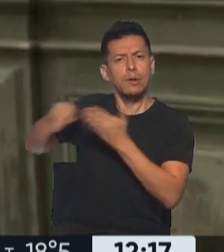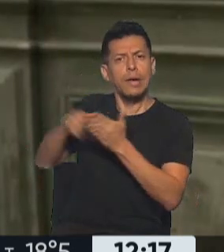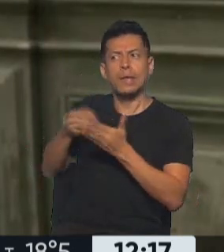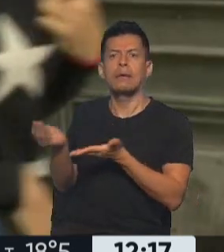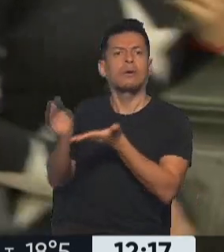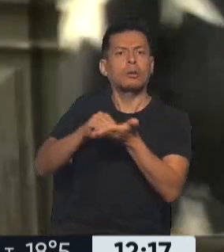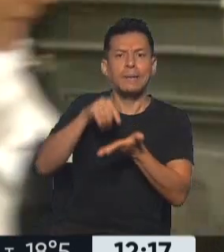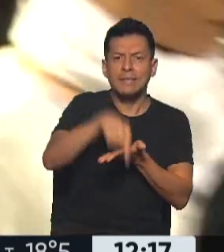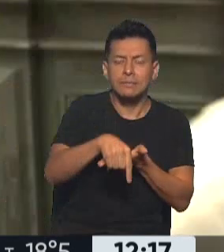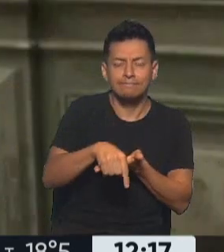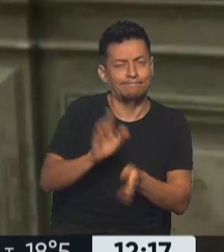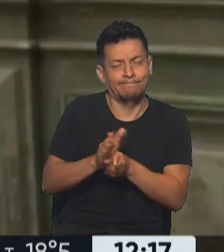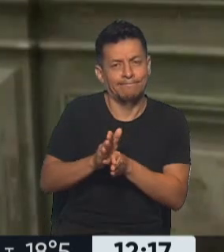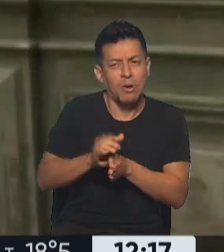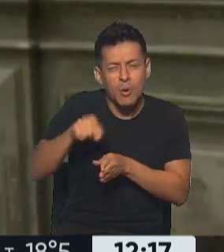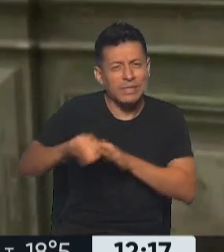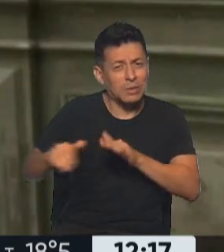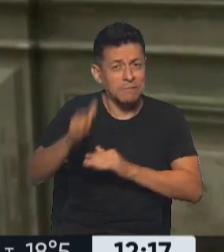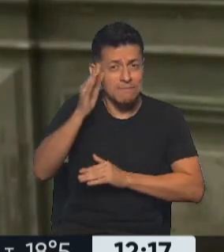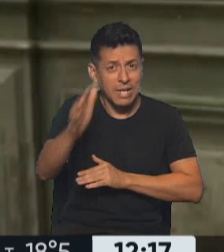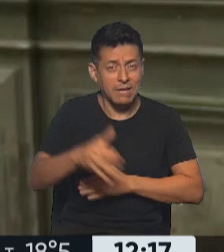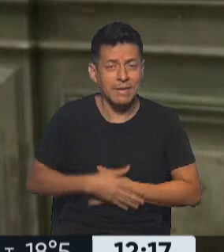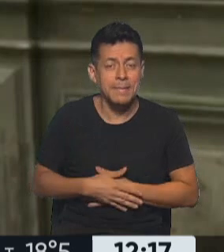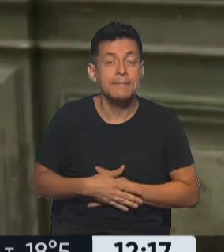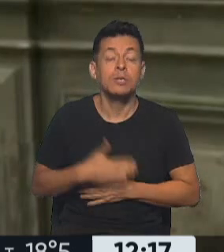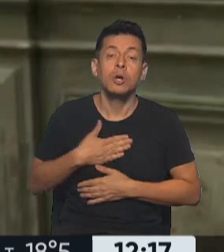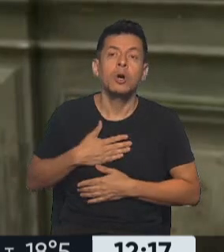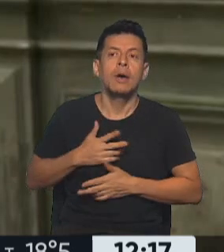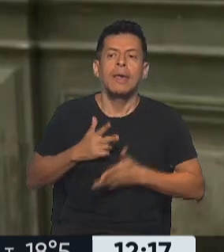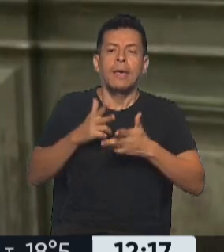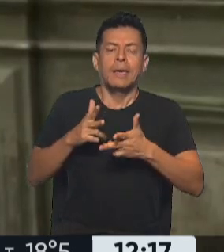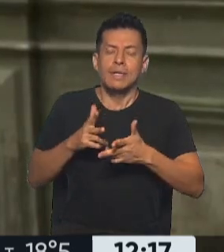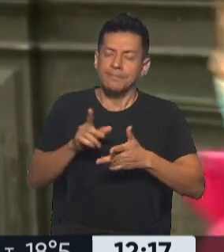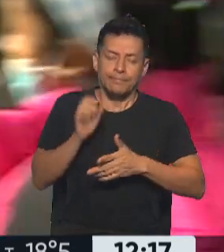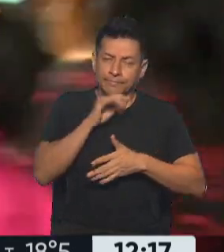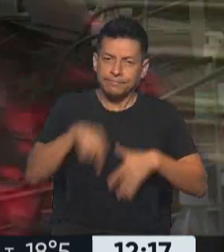ante una situación de gravedad institucional importante. Yo trato de no calificar,